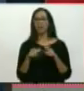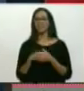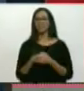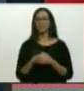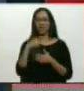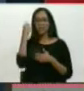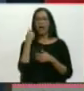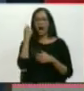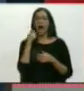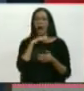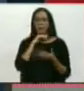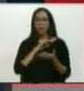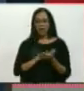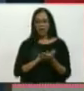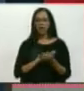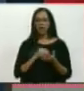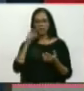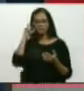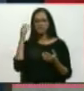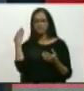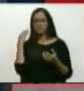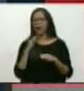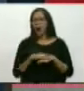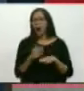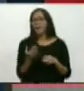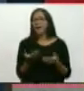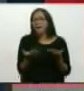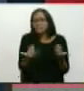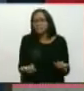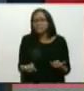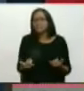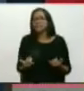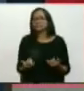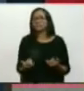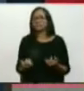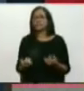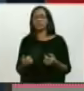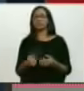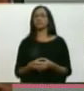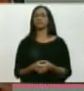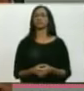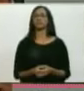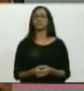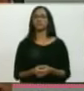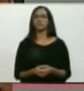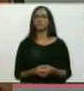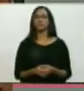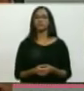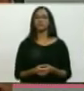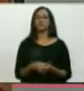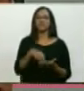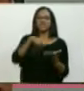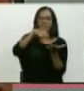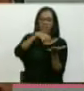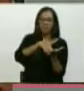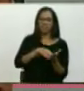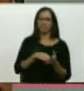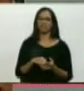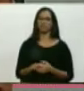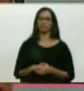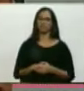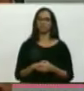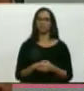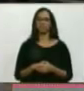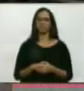diputada que falleció días atrás, porque resulta que ahora este señor anda usando... Se arrodilla. Hicieron